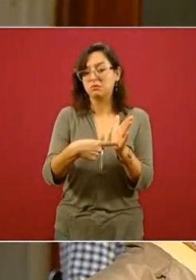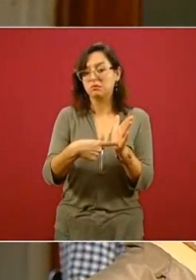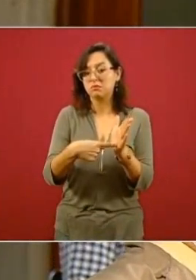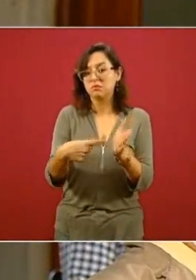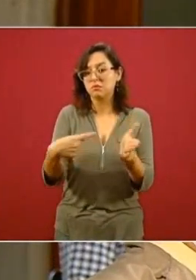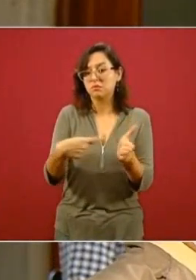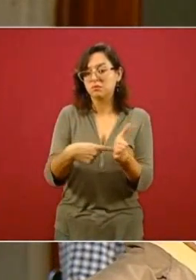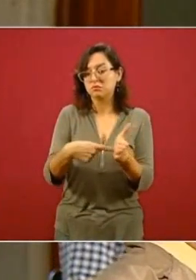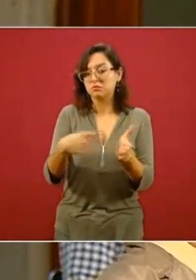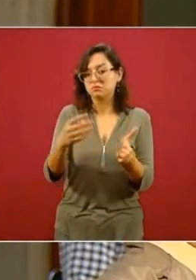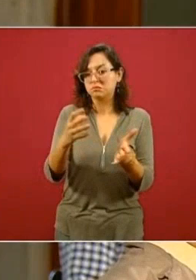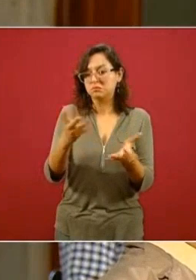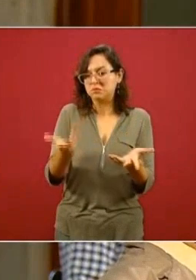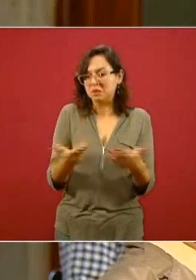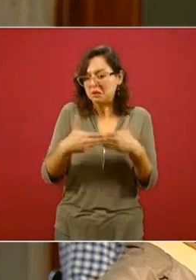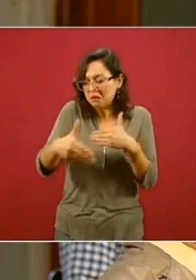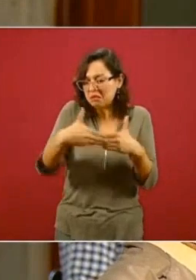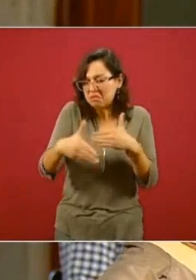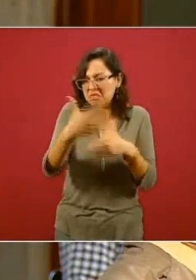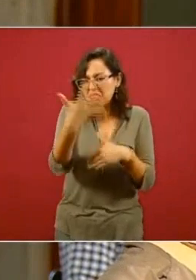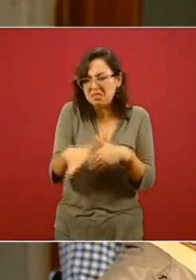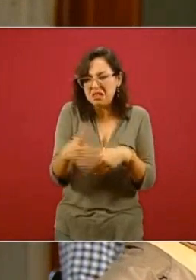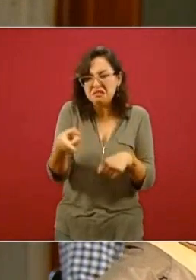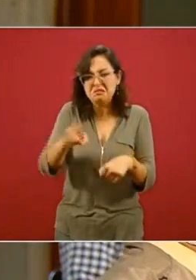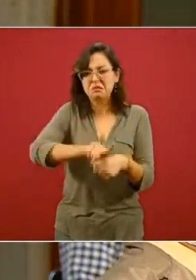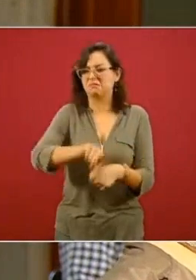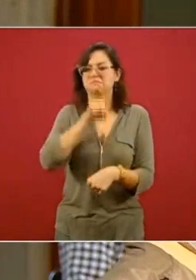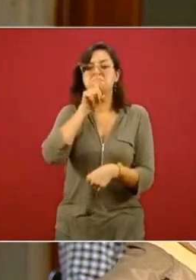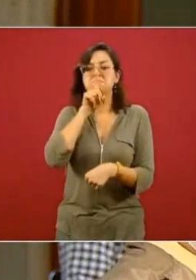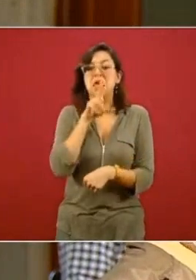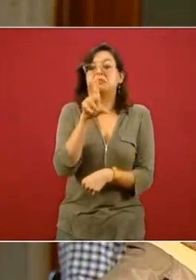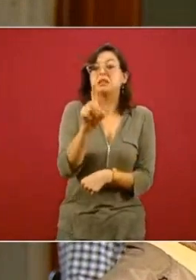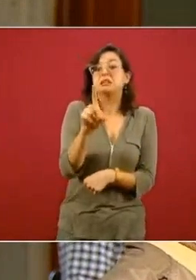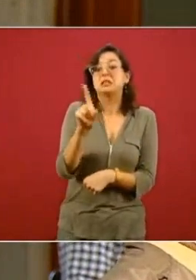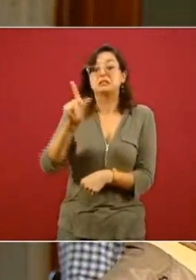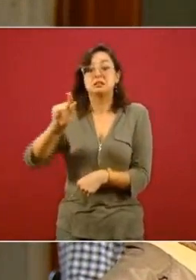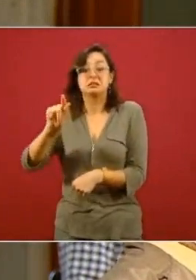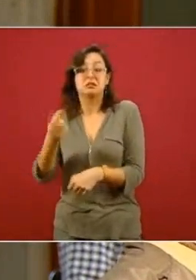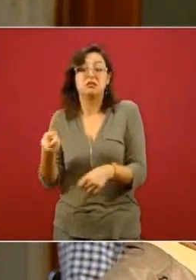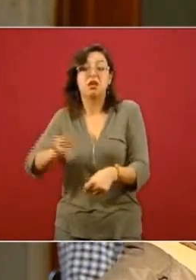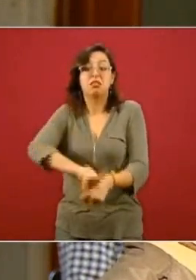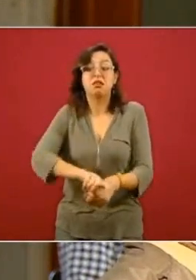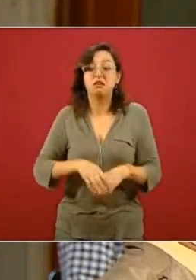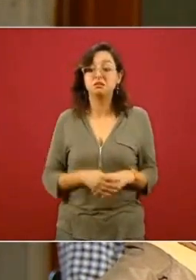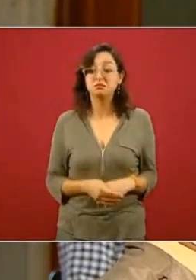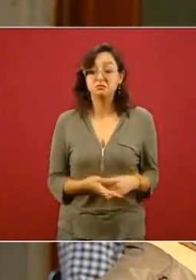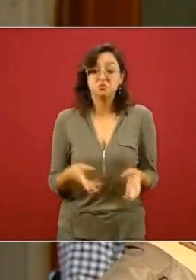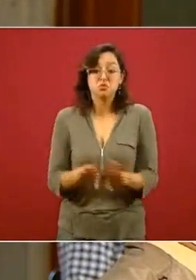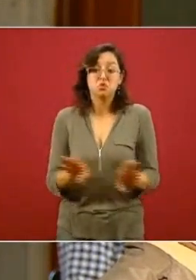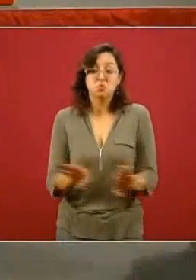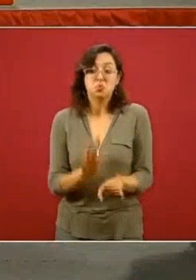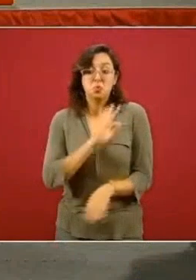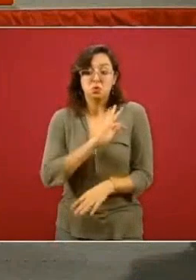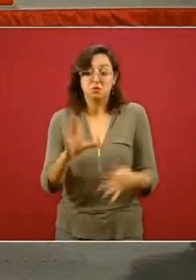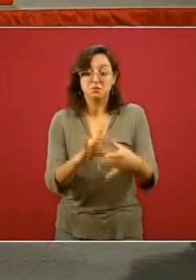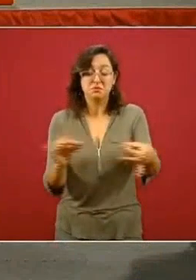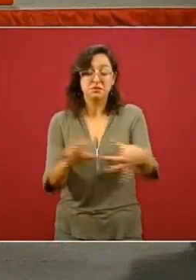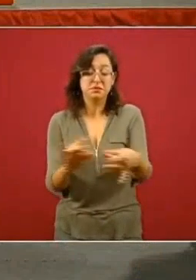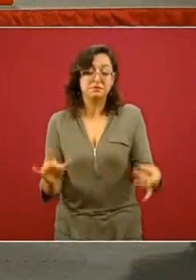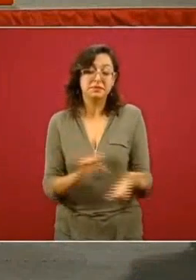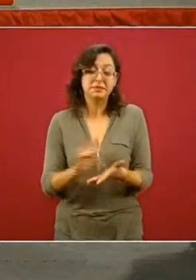estos datos en realidad no se confirman en 10 días, sino entre 30 y 70. Muchas gracias. ¿Podría comentar el